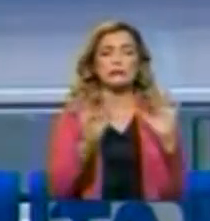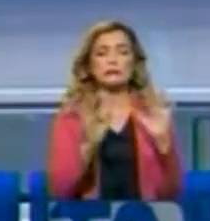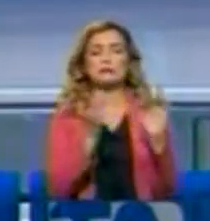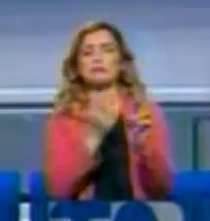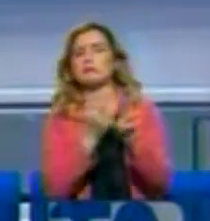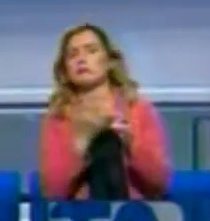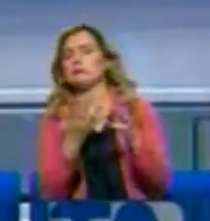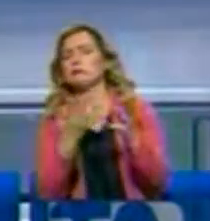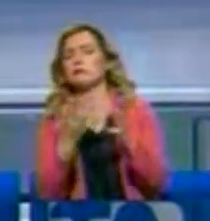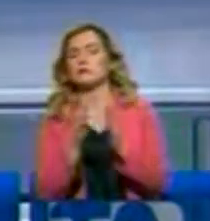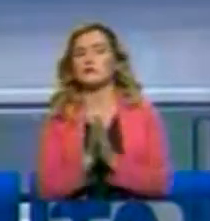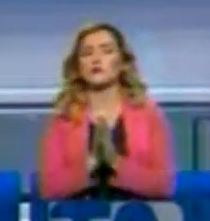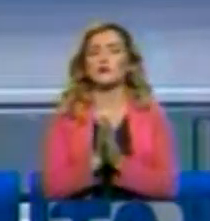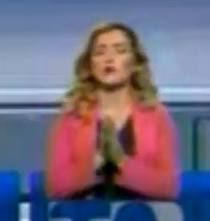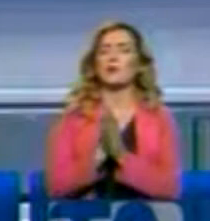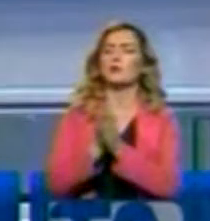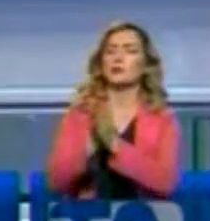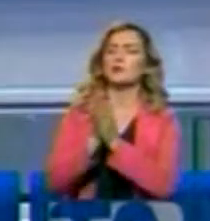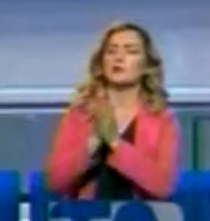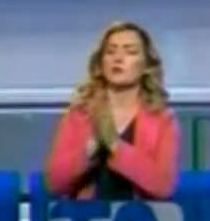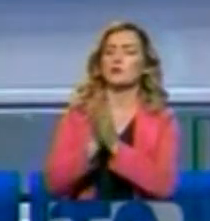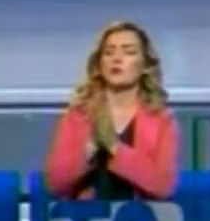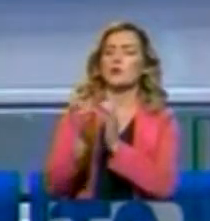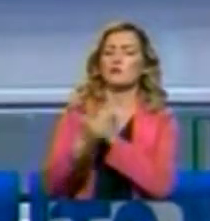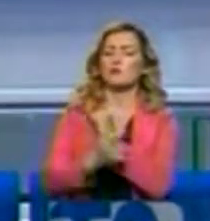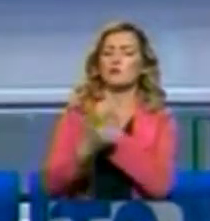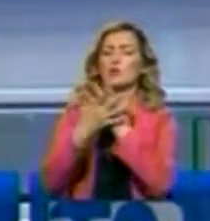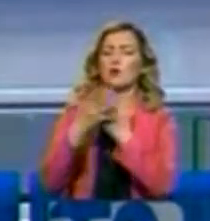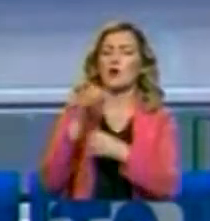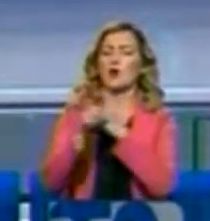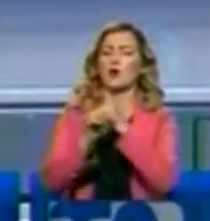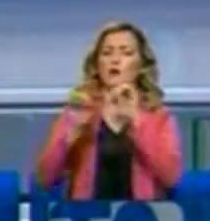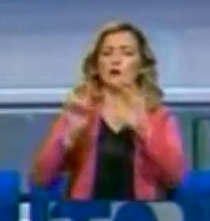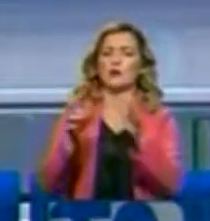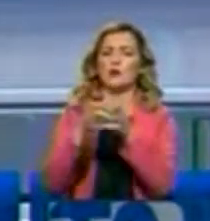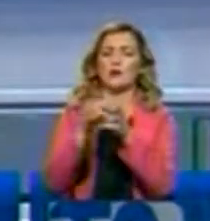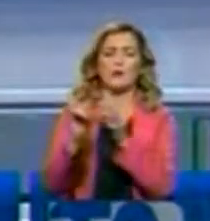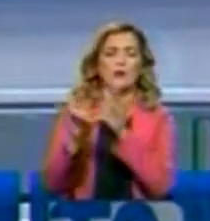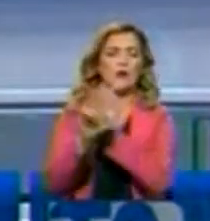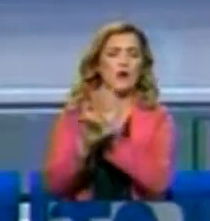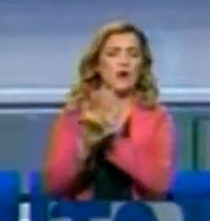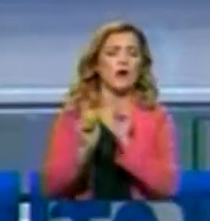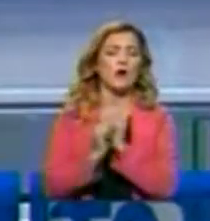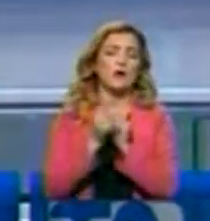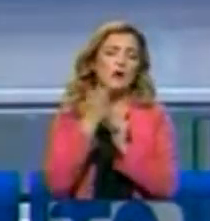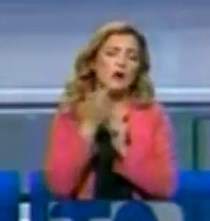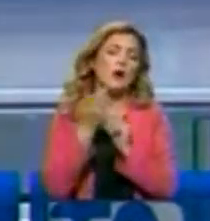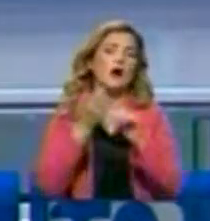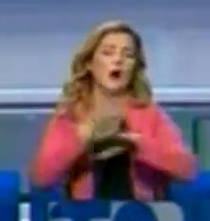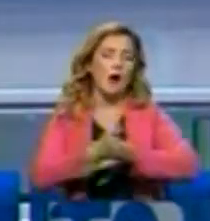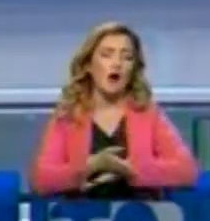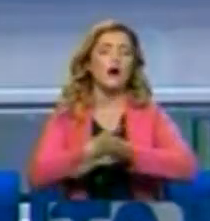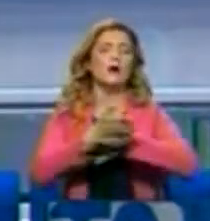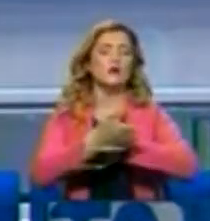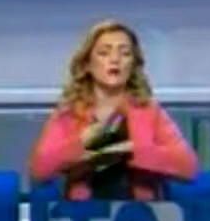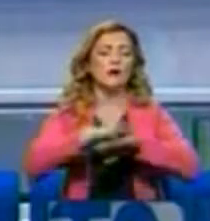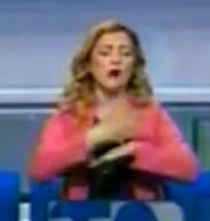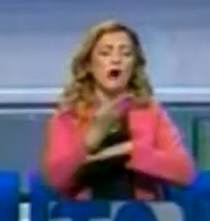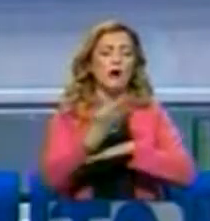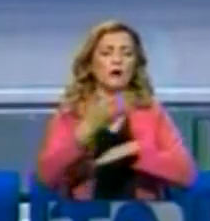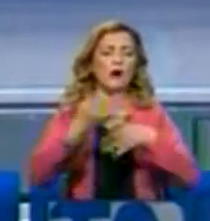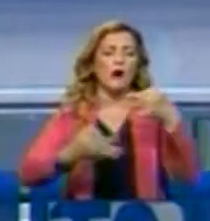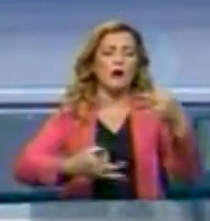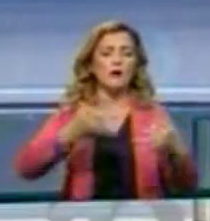a su último recurso a la sentencia de 6 años que recibió por asociación ilícita. A su vez, sería llamado a juicio en el caso